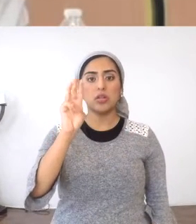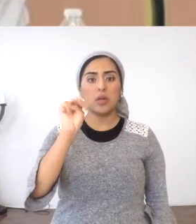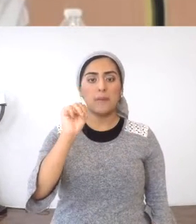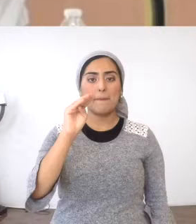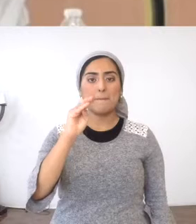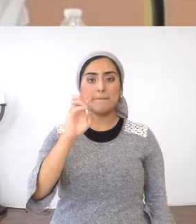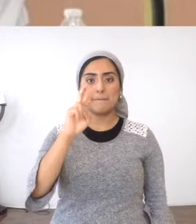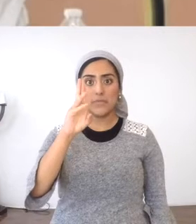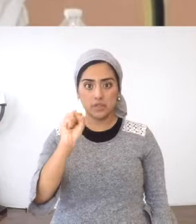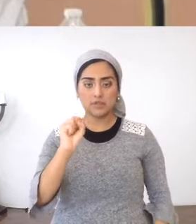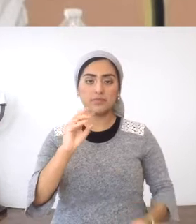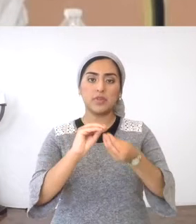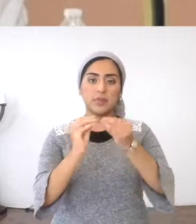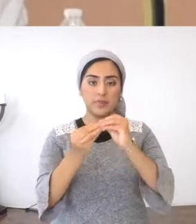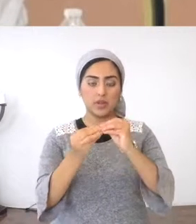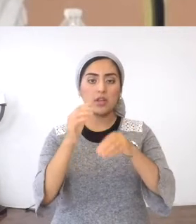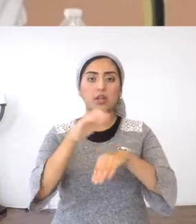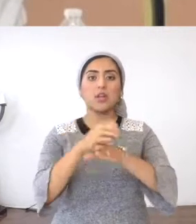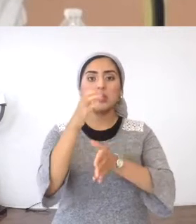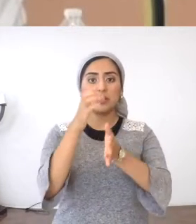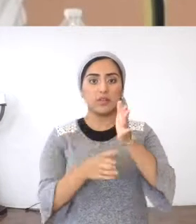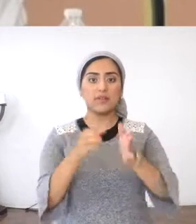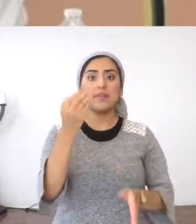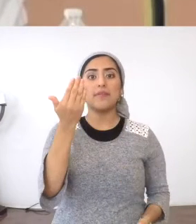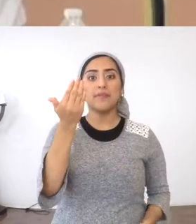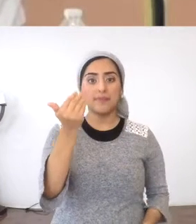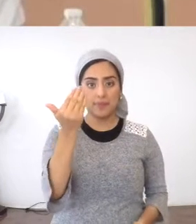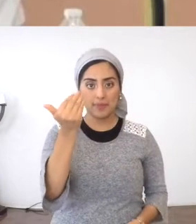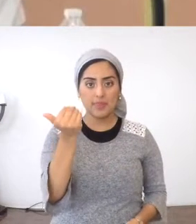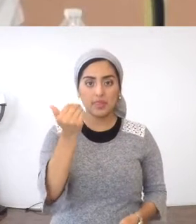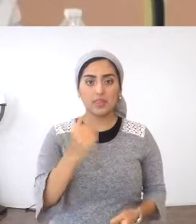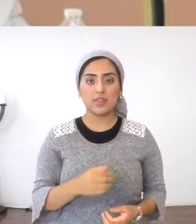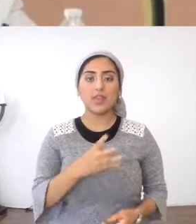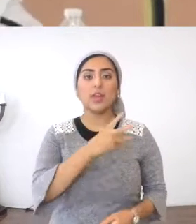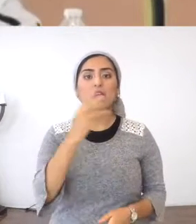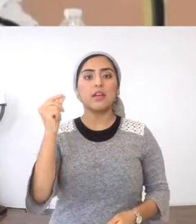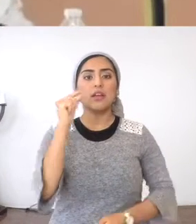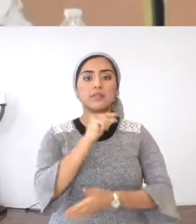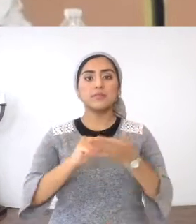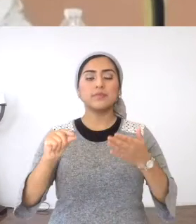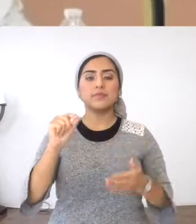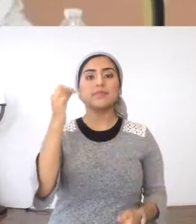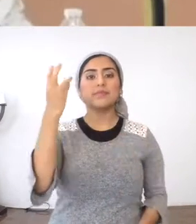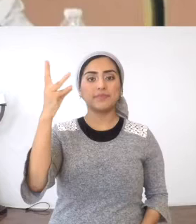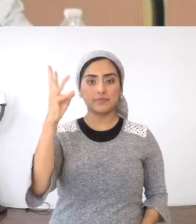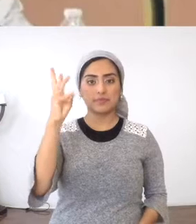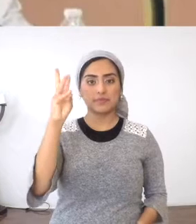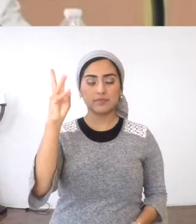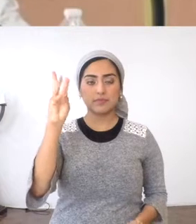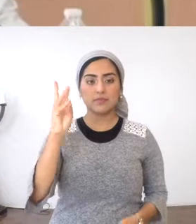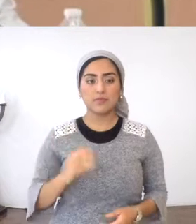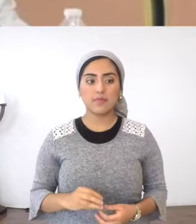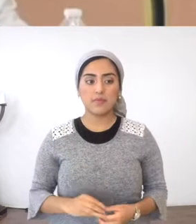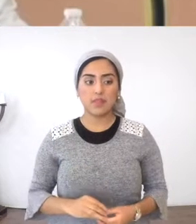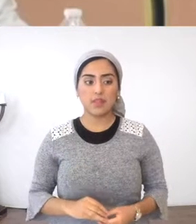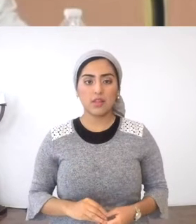Amados Ajim Libro de Números En el capítulo 15 Y en el verso 16